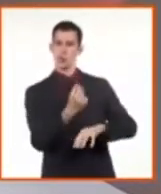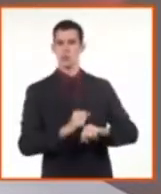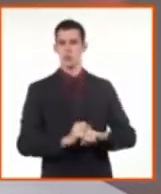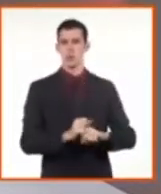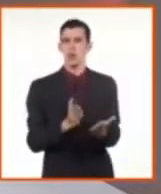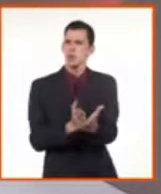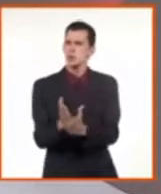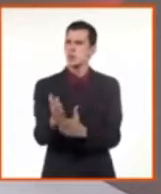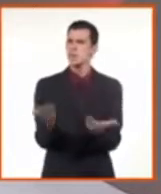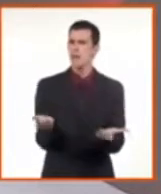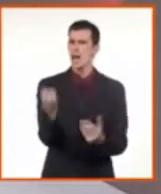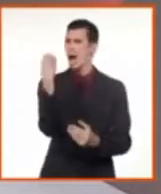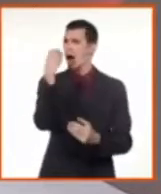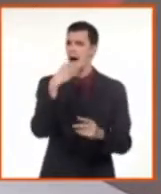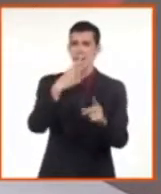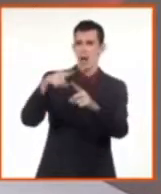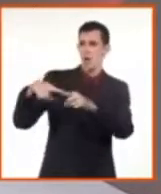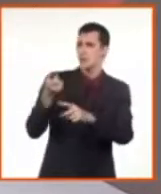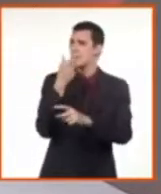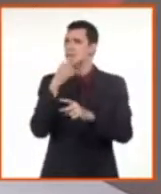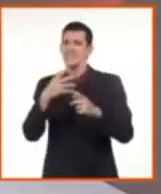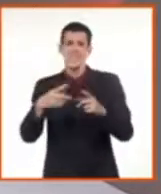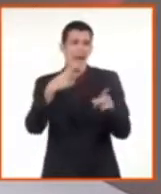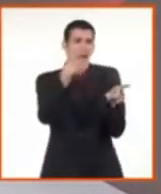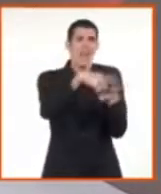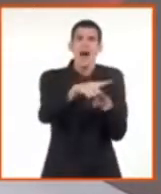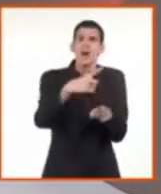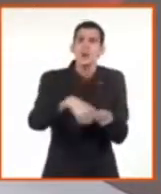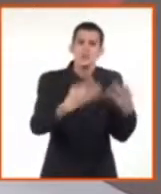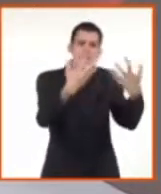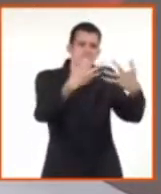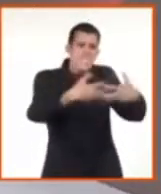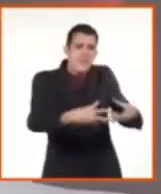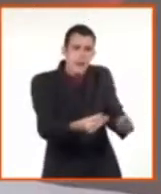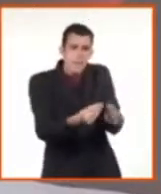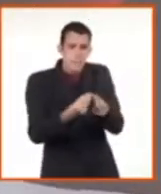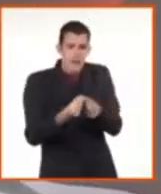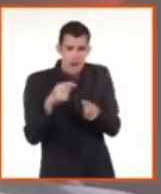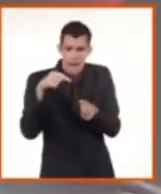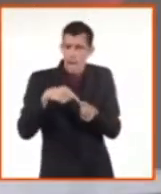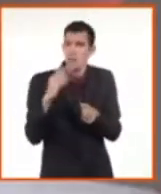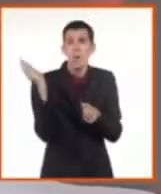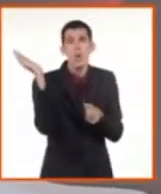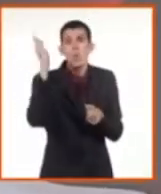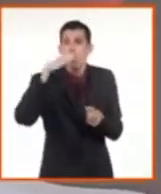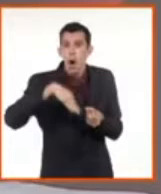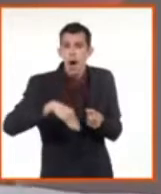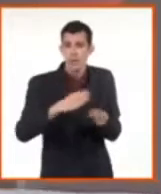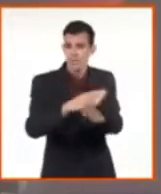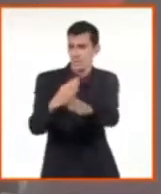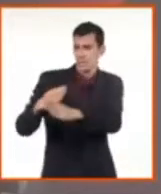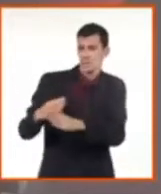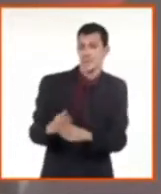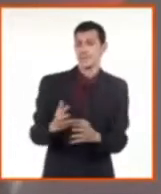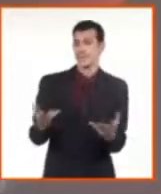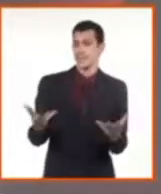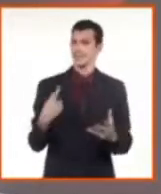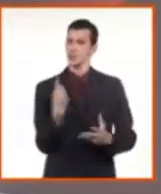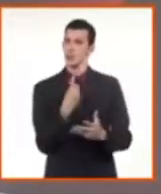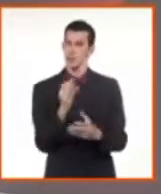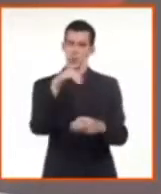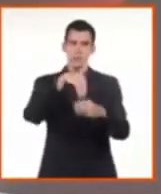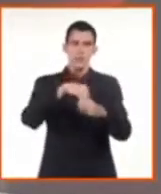en el mercado interno y no se ha logrado un impacto esperado en el desarrollo del comercio mayorista